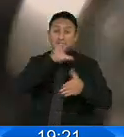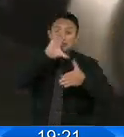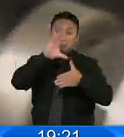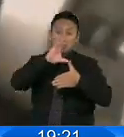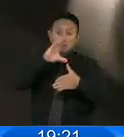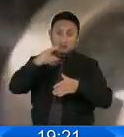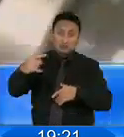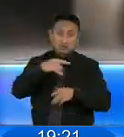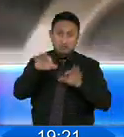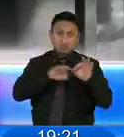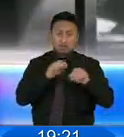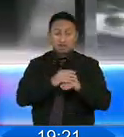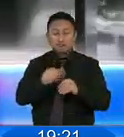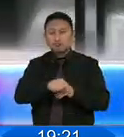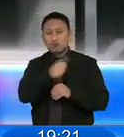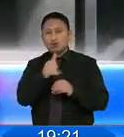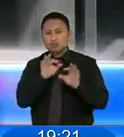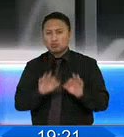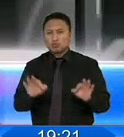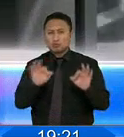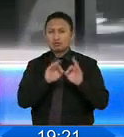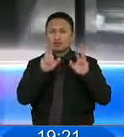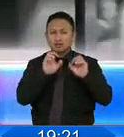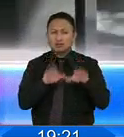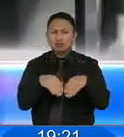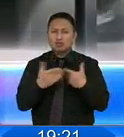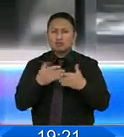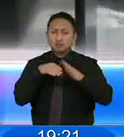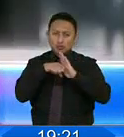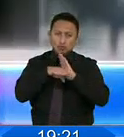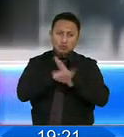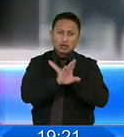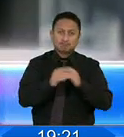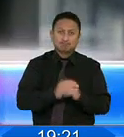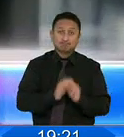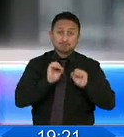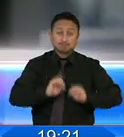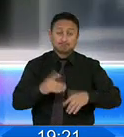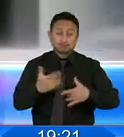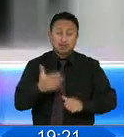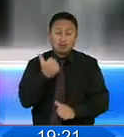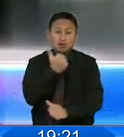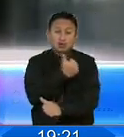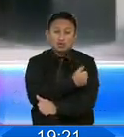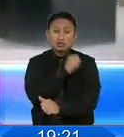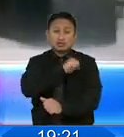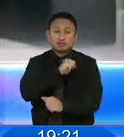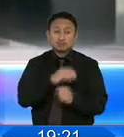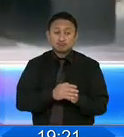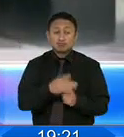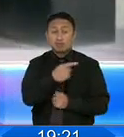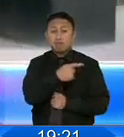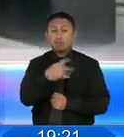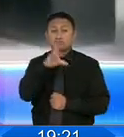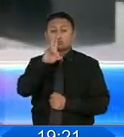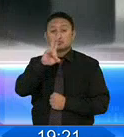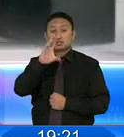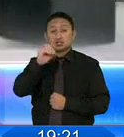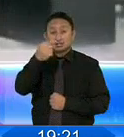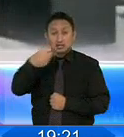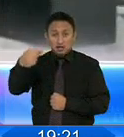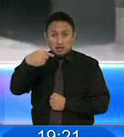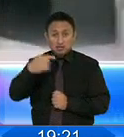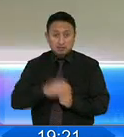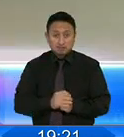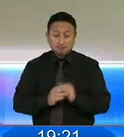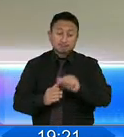otro factor crucial es el almacenamiento. Ya se conoce que la vacuna Pfizer necesita una temperatura de menos 70 grados, mientras